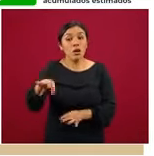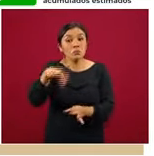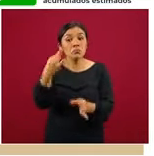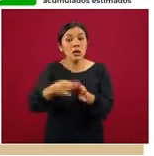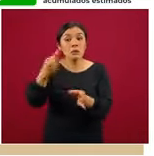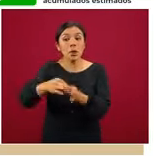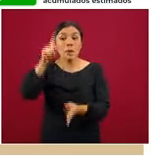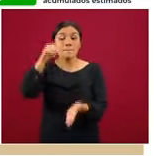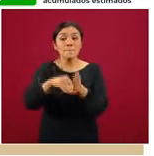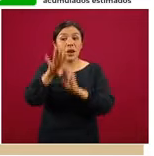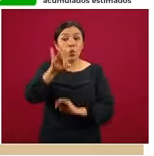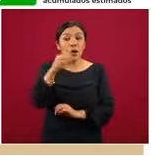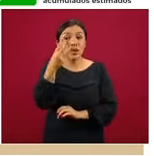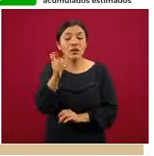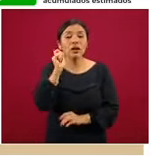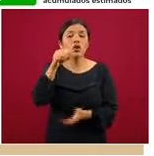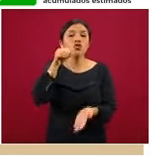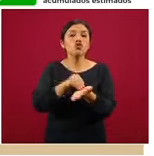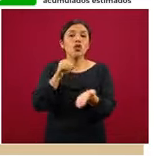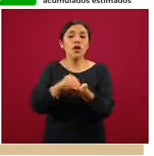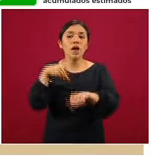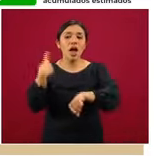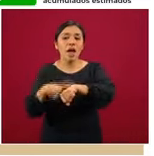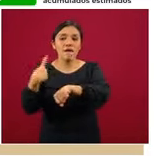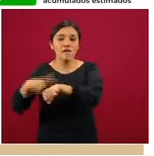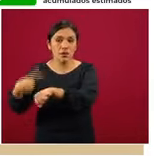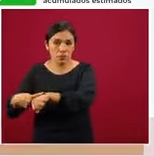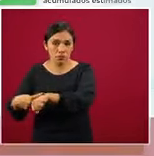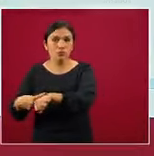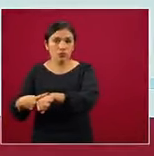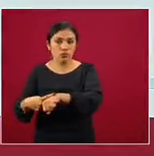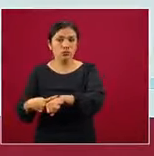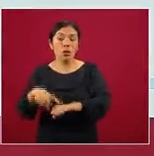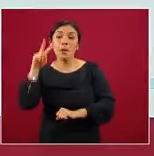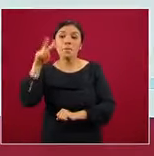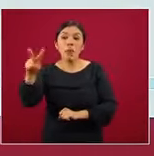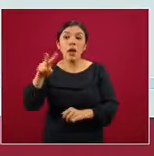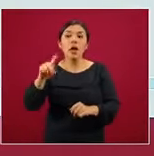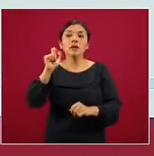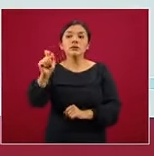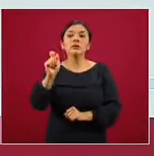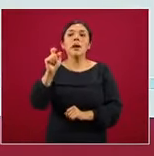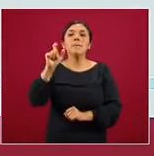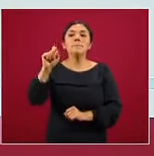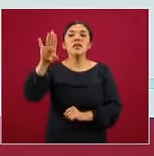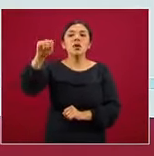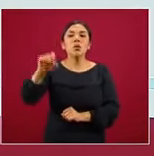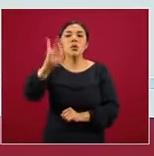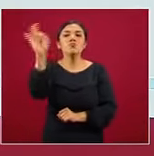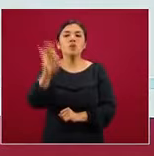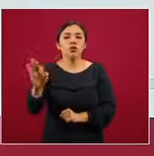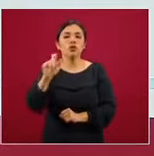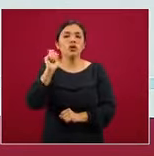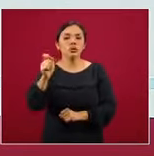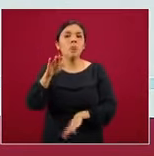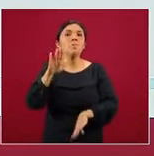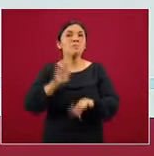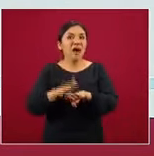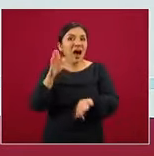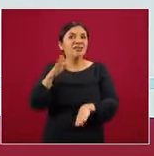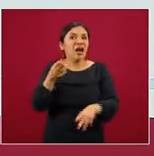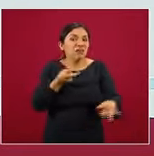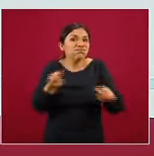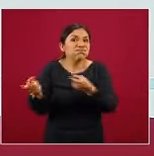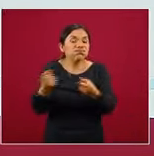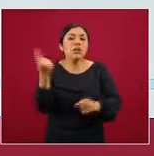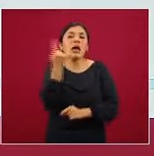los 1.043 son de los últimos 15 días y vean cómo el porcentaje es 29%. Es una epidemia más activa